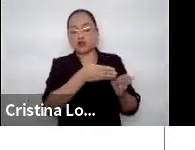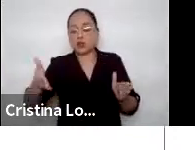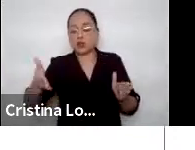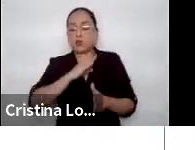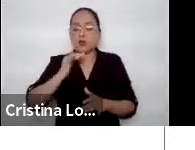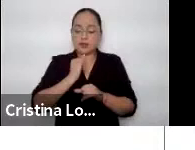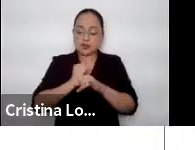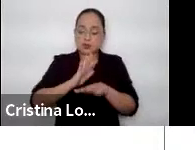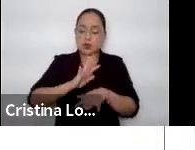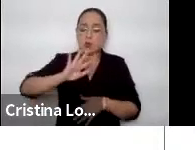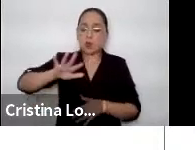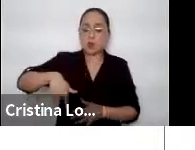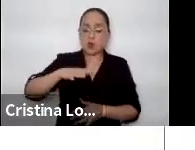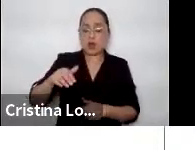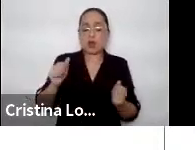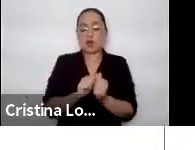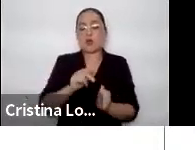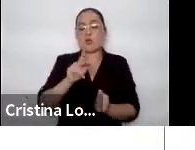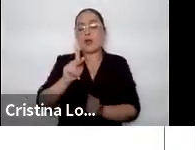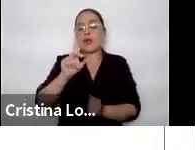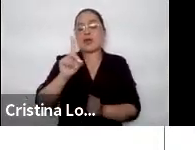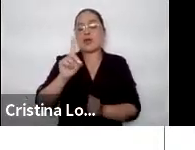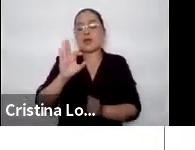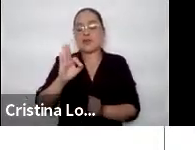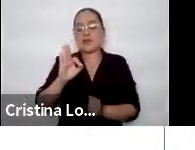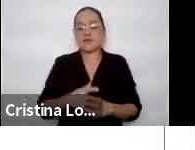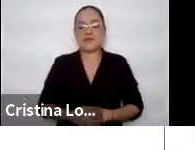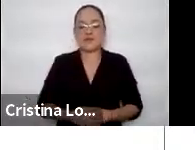gracias. También nos preguntan,